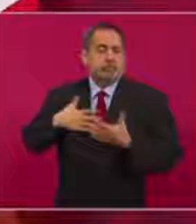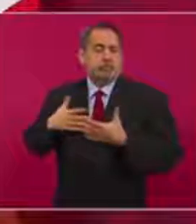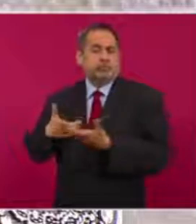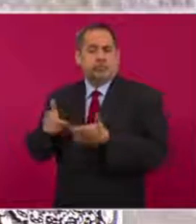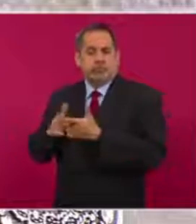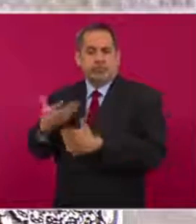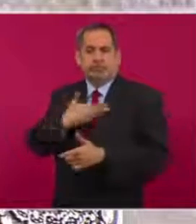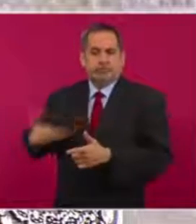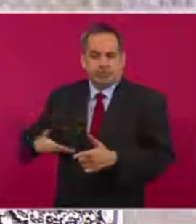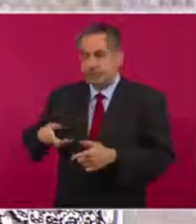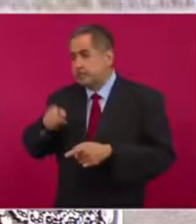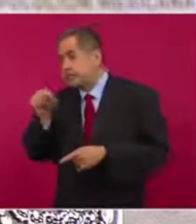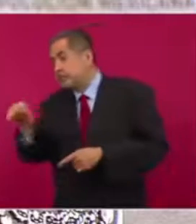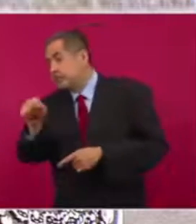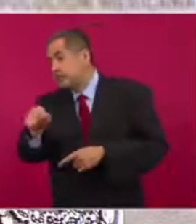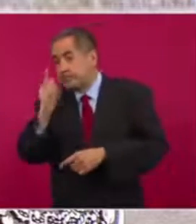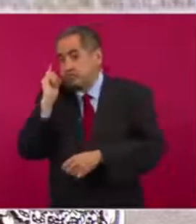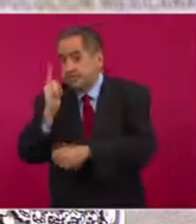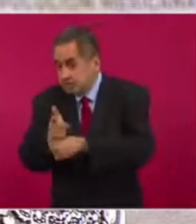a seguir.